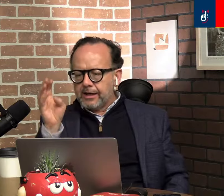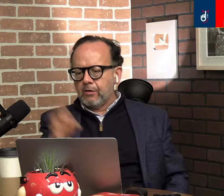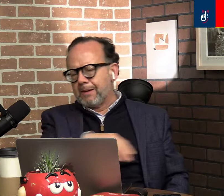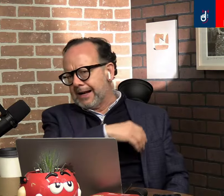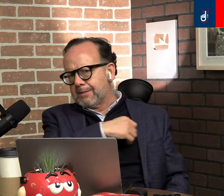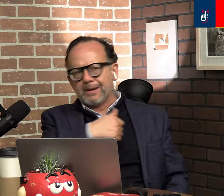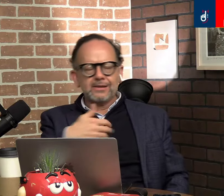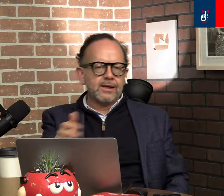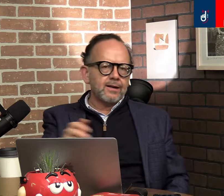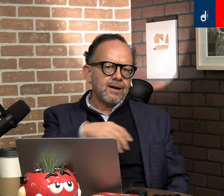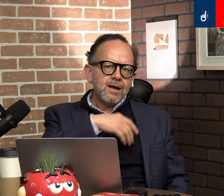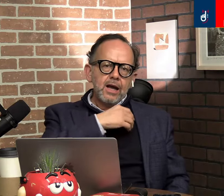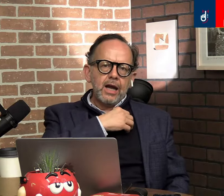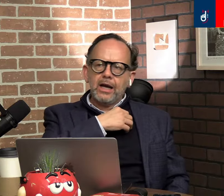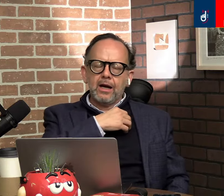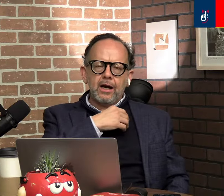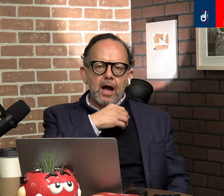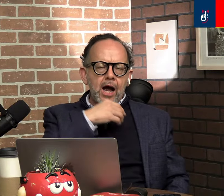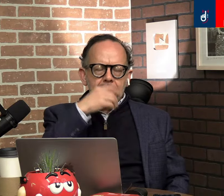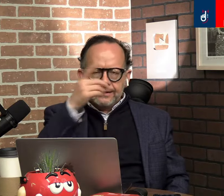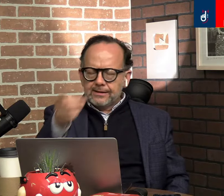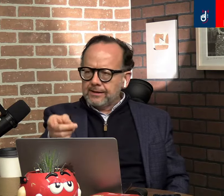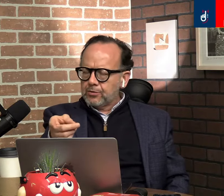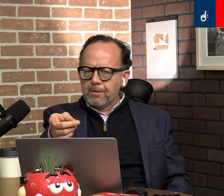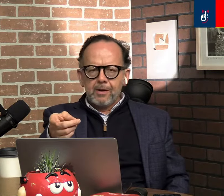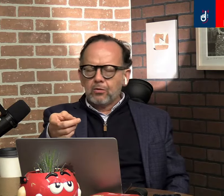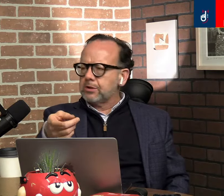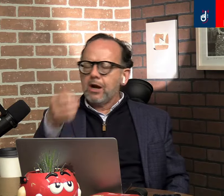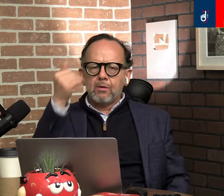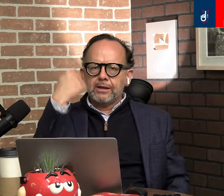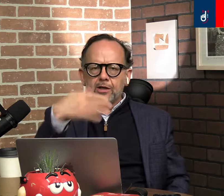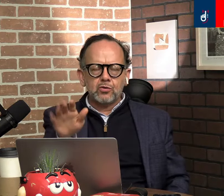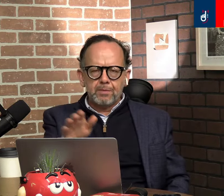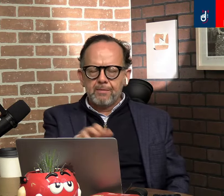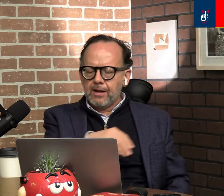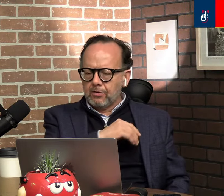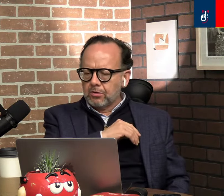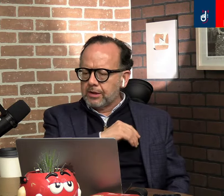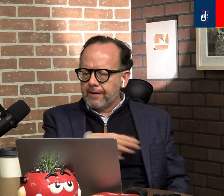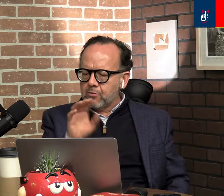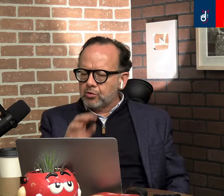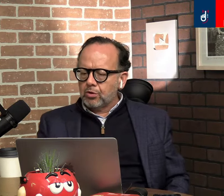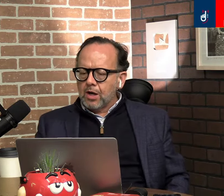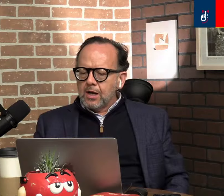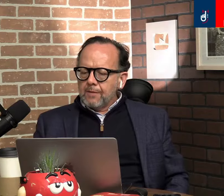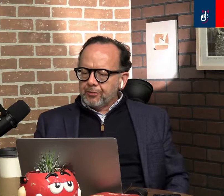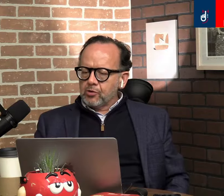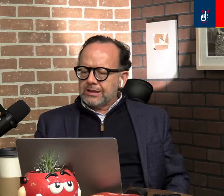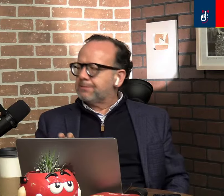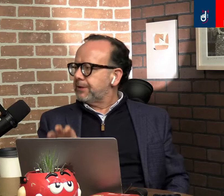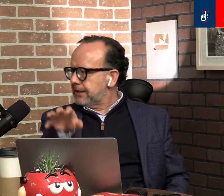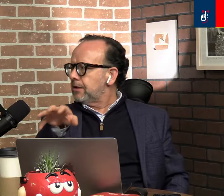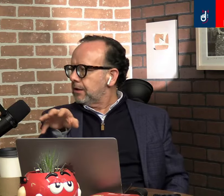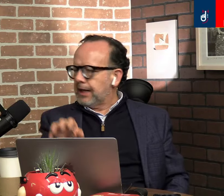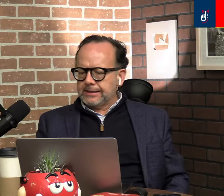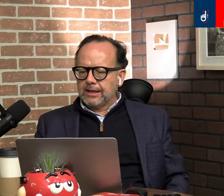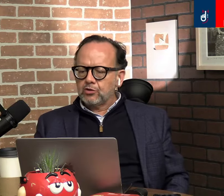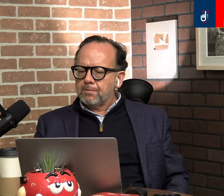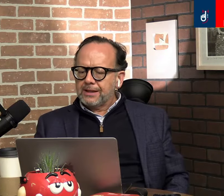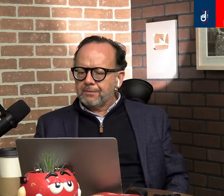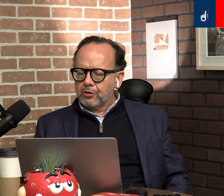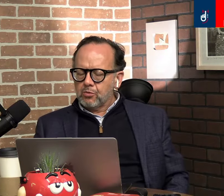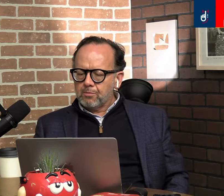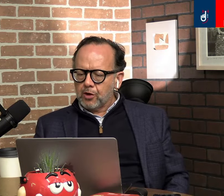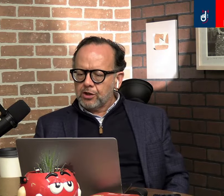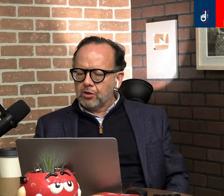tienen dinero para repartir a esta Suprema Corte y a cualquier Suprema Corte del mundo. Entonces, pues sí, ahí está,